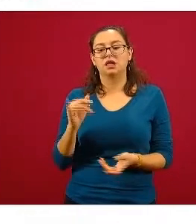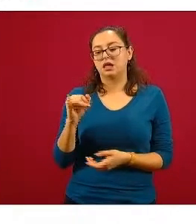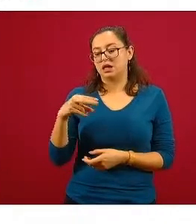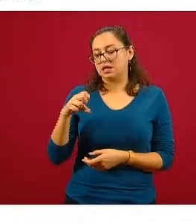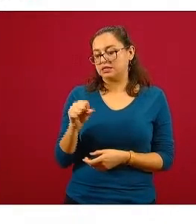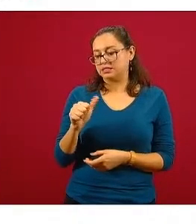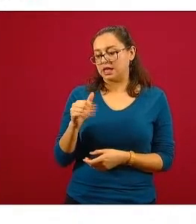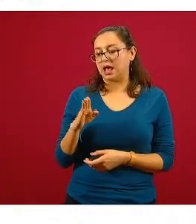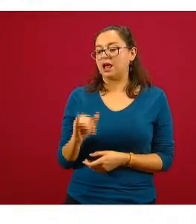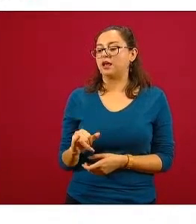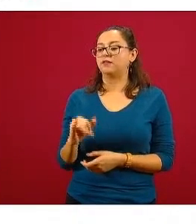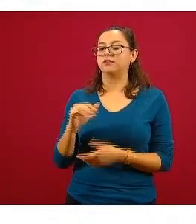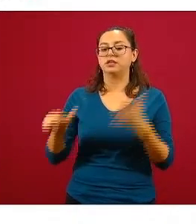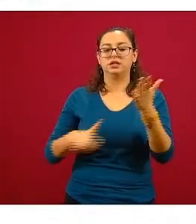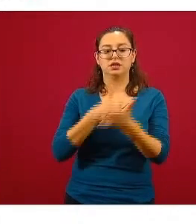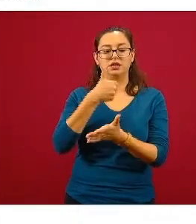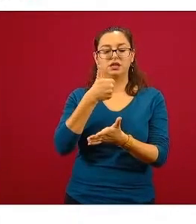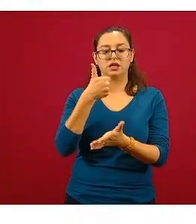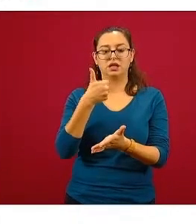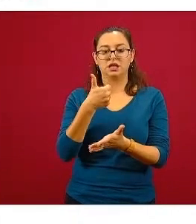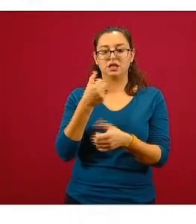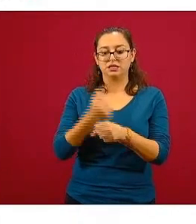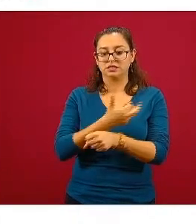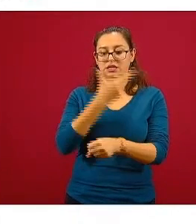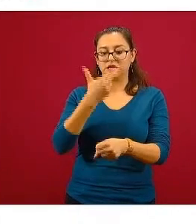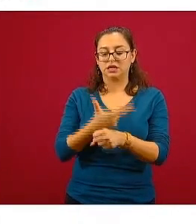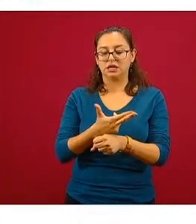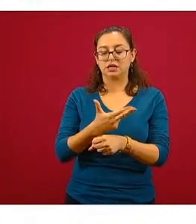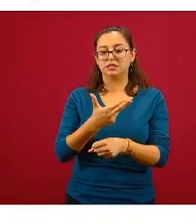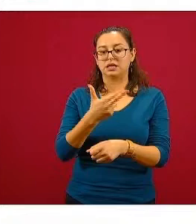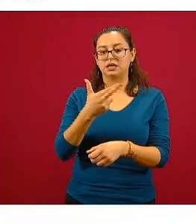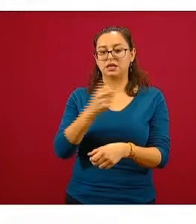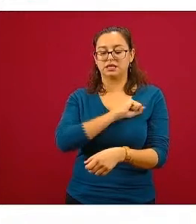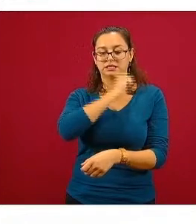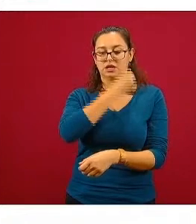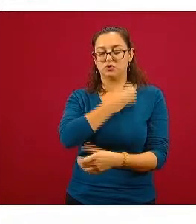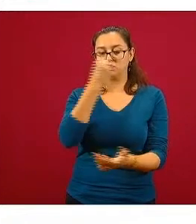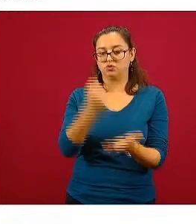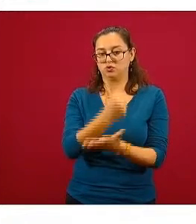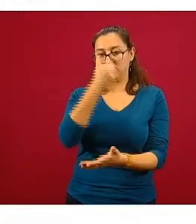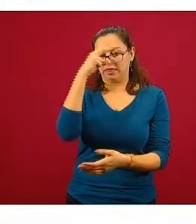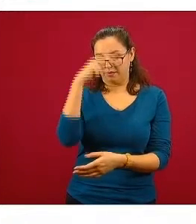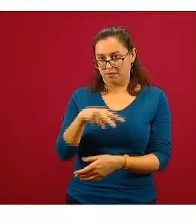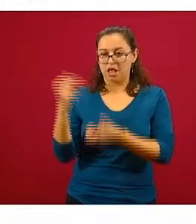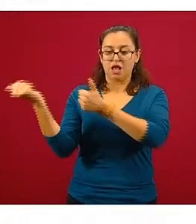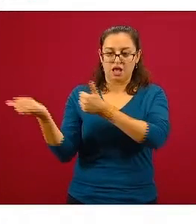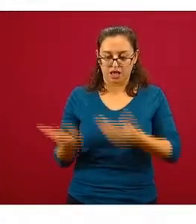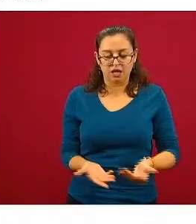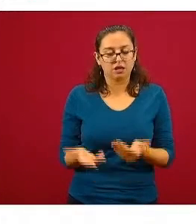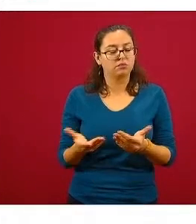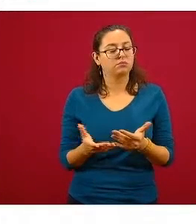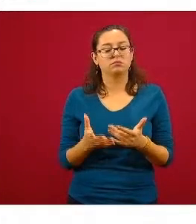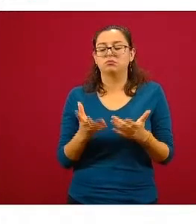el INSABI, por la Secretaría de Salud de la Ciudad de México, por